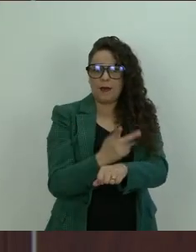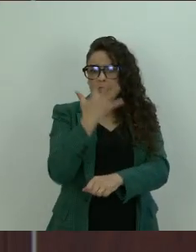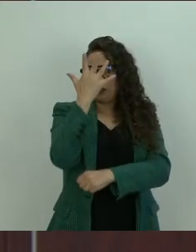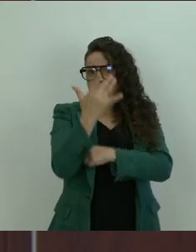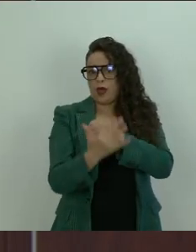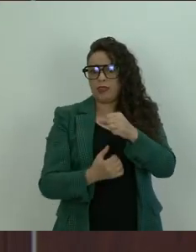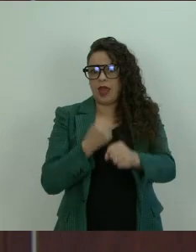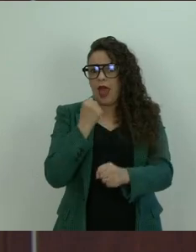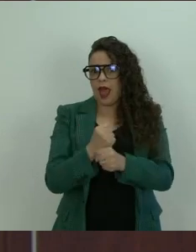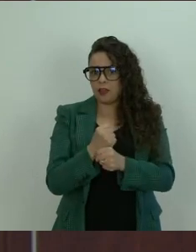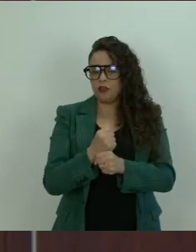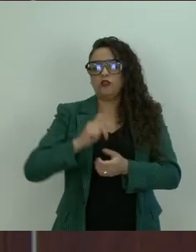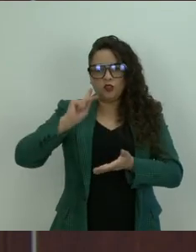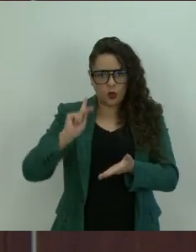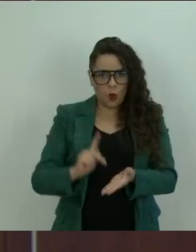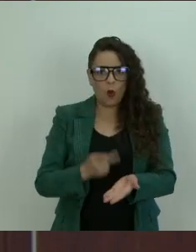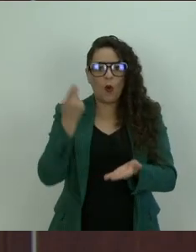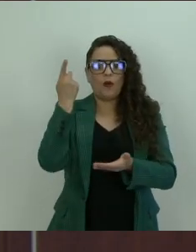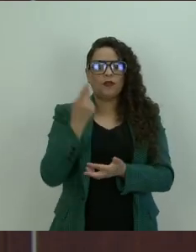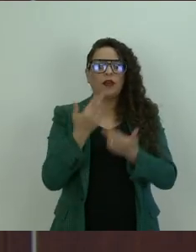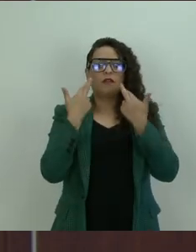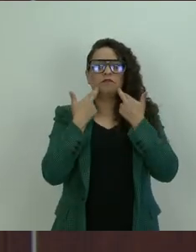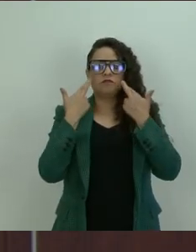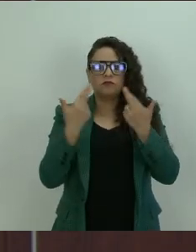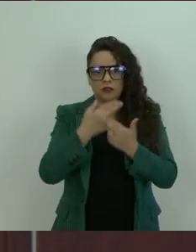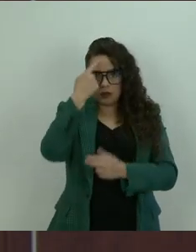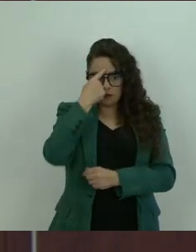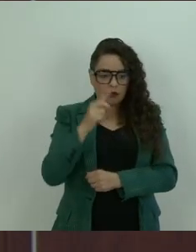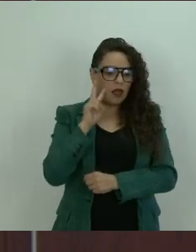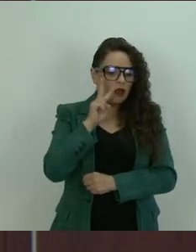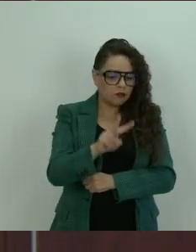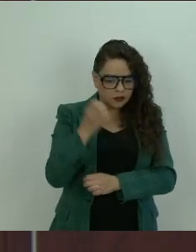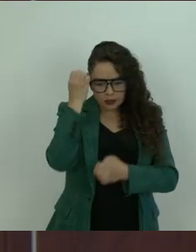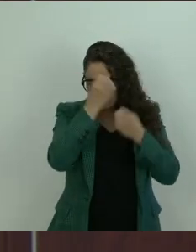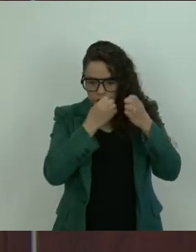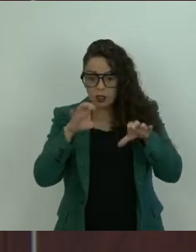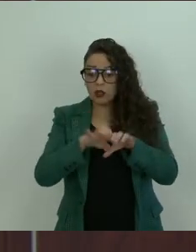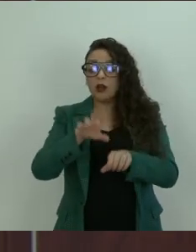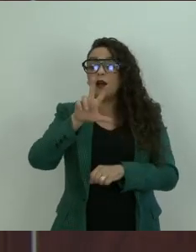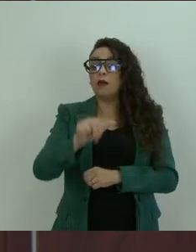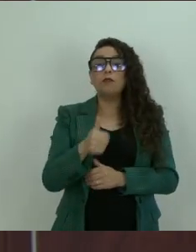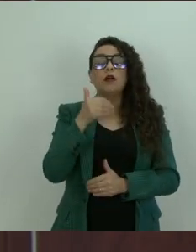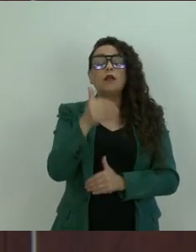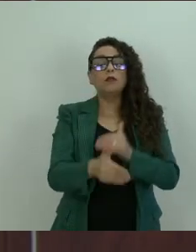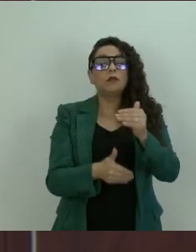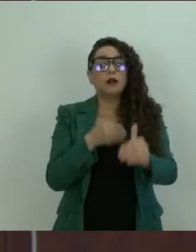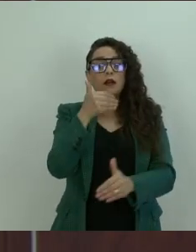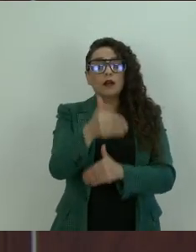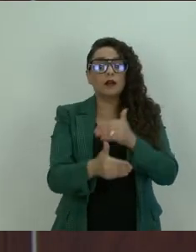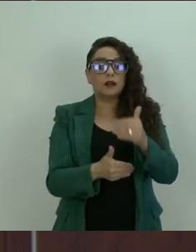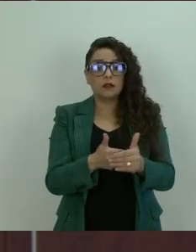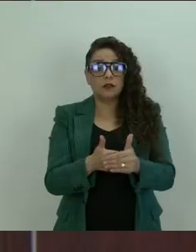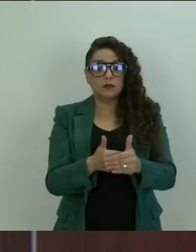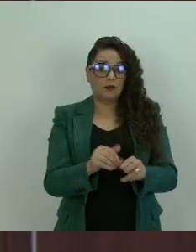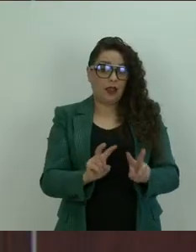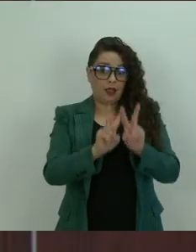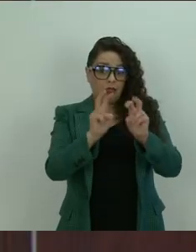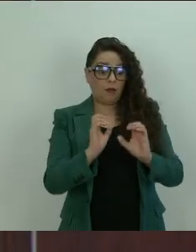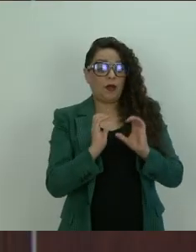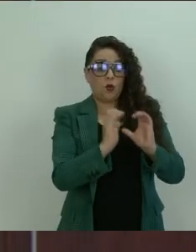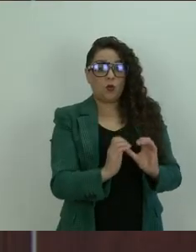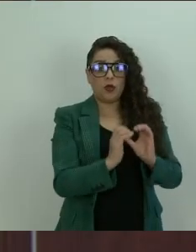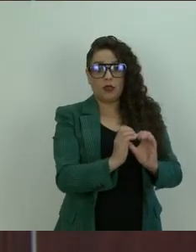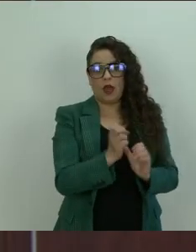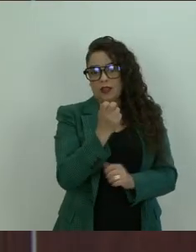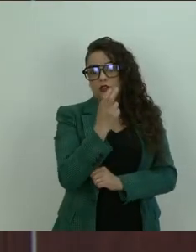están viendo de nuevo qué avances se dieron y especialmente están atendiendo los temas de los cuidados, que son los temas de hoy,